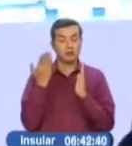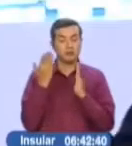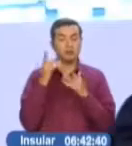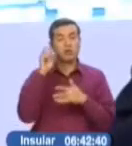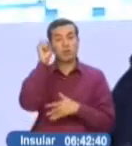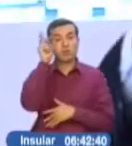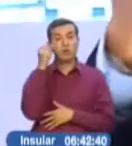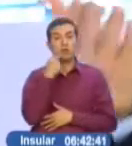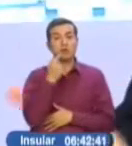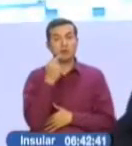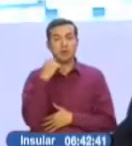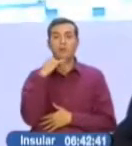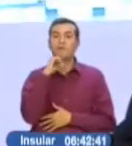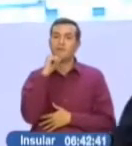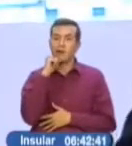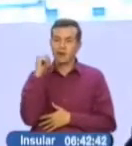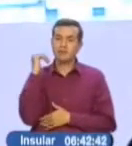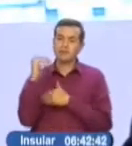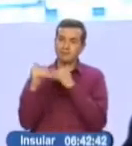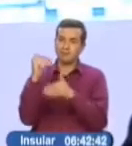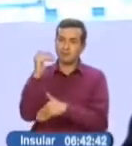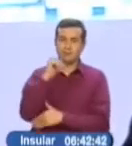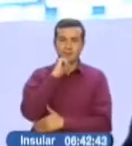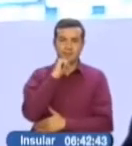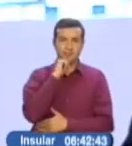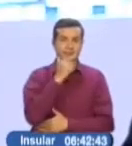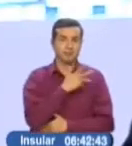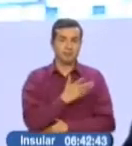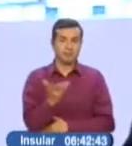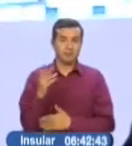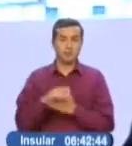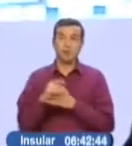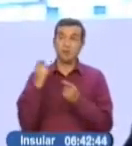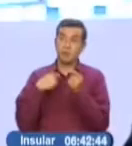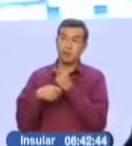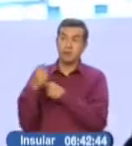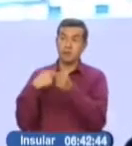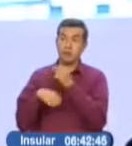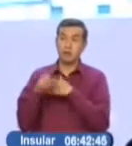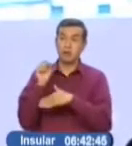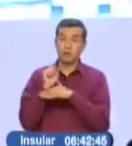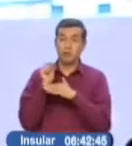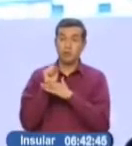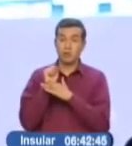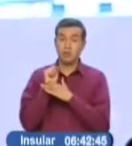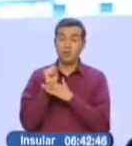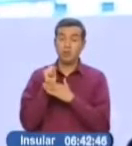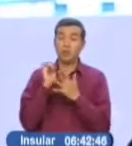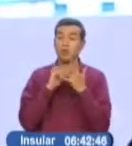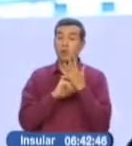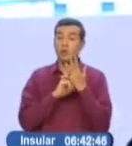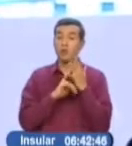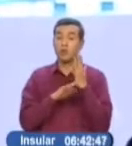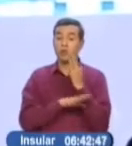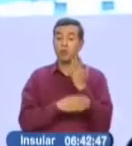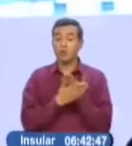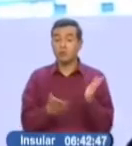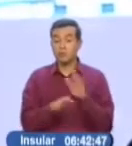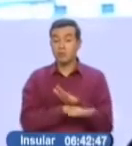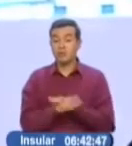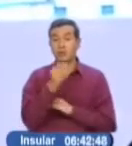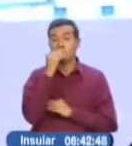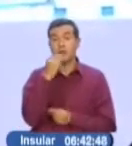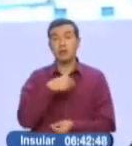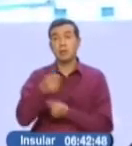vista, quiere decir que hay mucha tarea por delante. De hecho, el grueso de las exportaciones ecuatorianas aún se sustentan en materias primas y